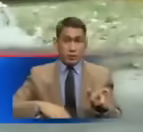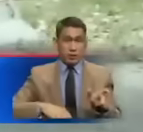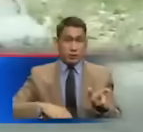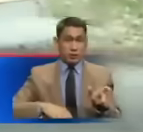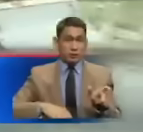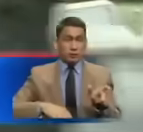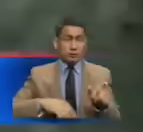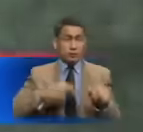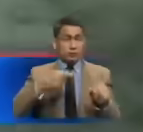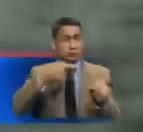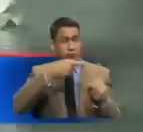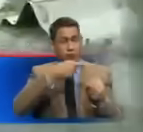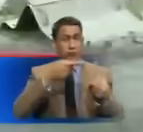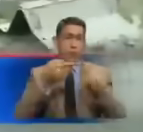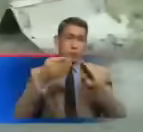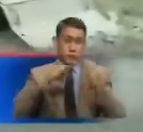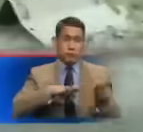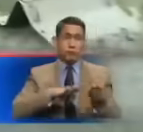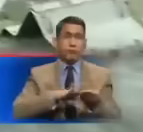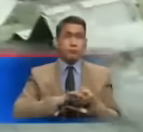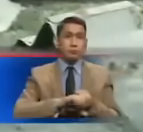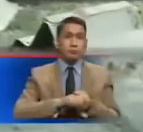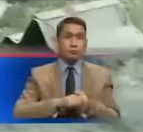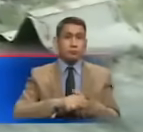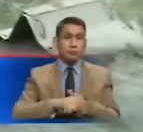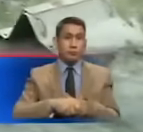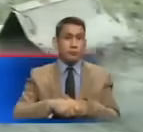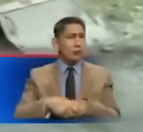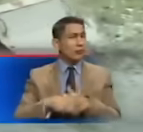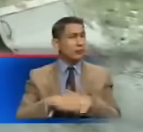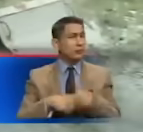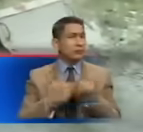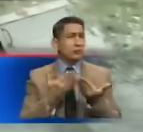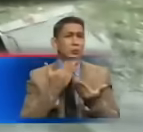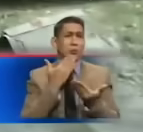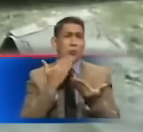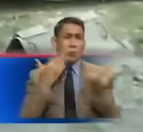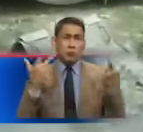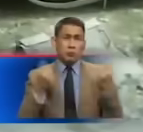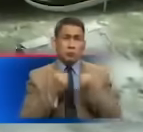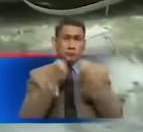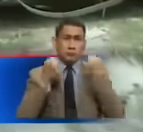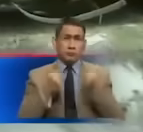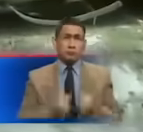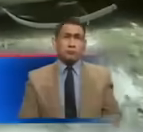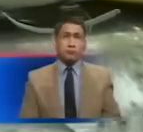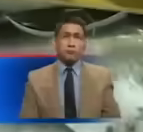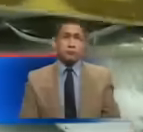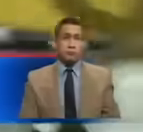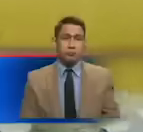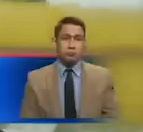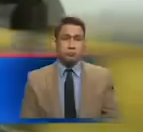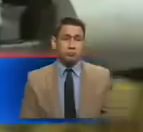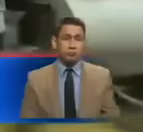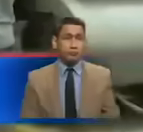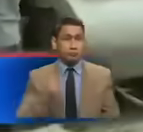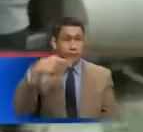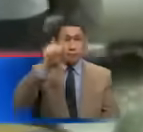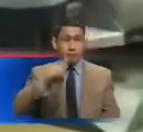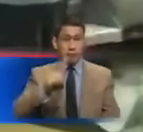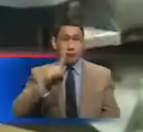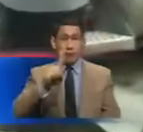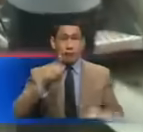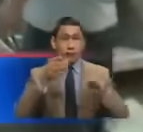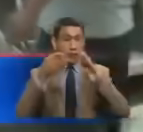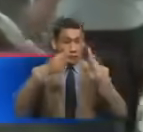de medicina legal, una persona fallecida. ¿Las características de pronto nos puede dar, por favor? Es una persona fallecida de